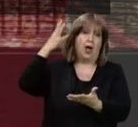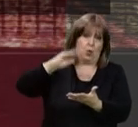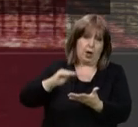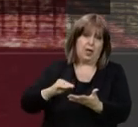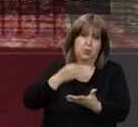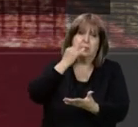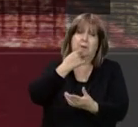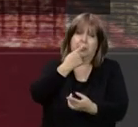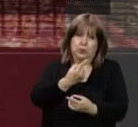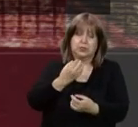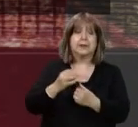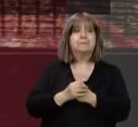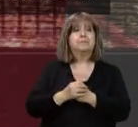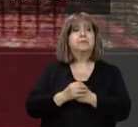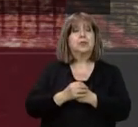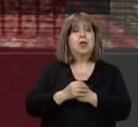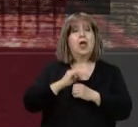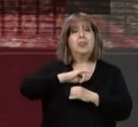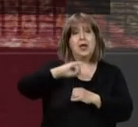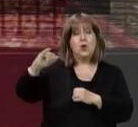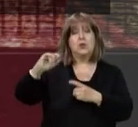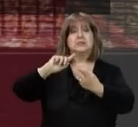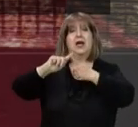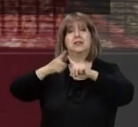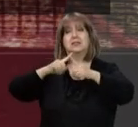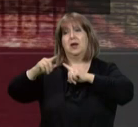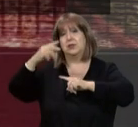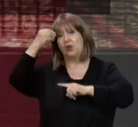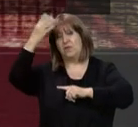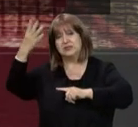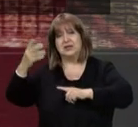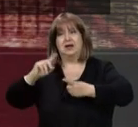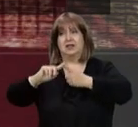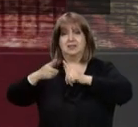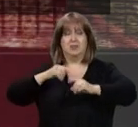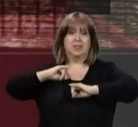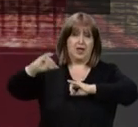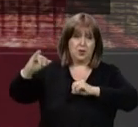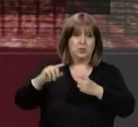justamente, de Sumex. Denuncias a los intérpretes oficiales.